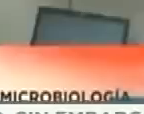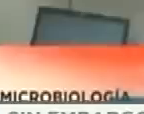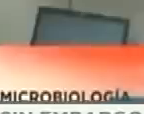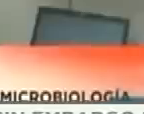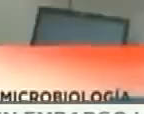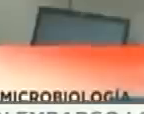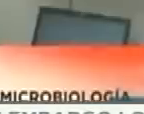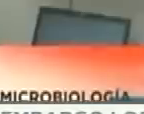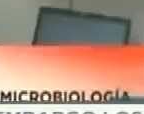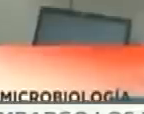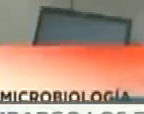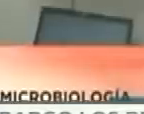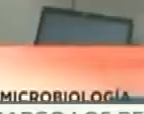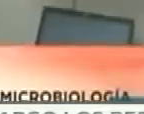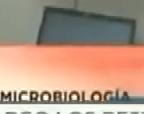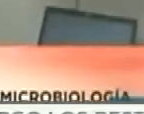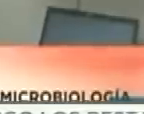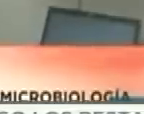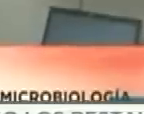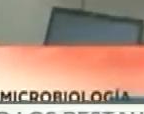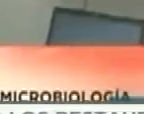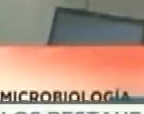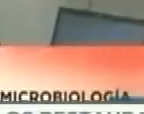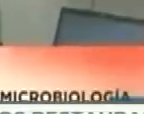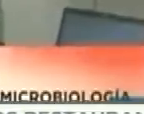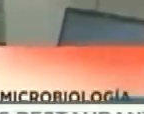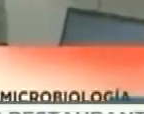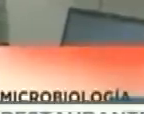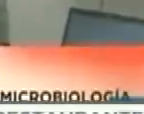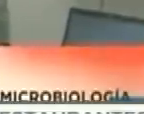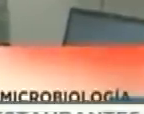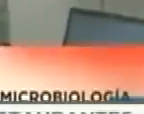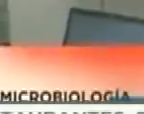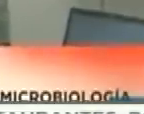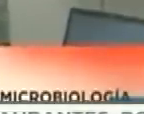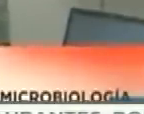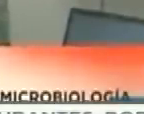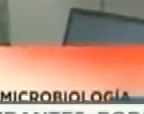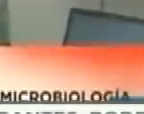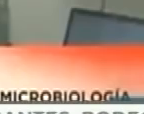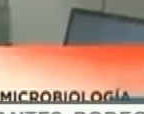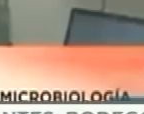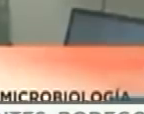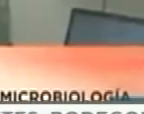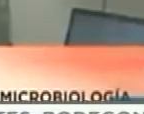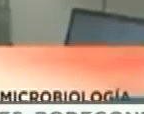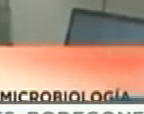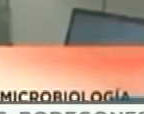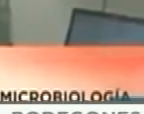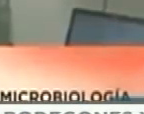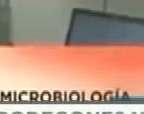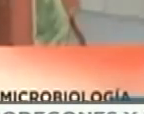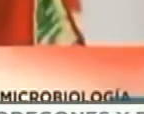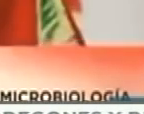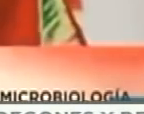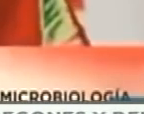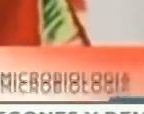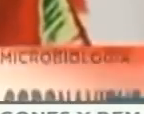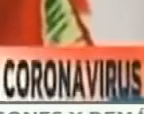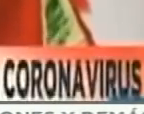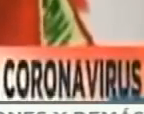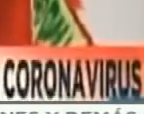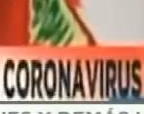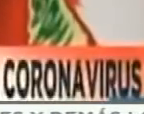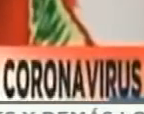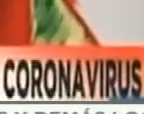la mascarilla, voy a soltar esas partículas en el ambiente. Y esas partículas se van a quedar en este ambiente.